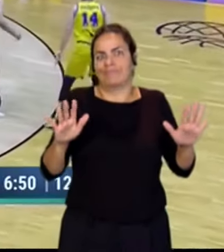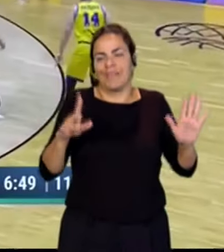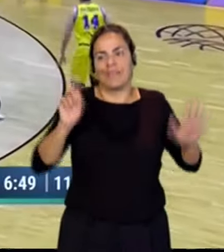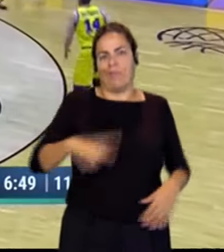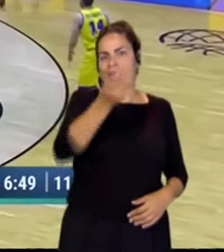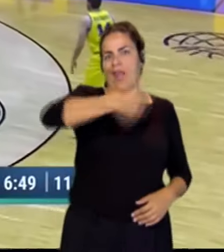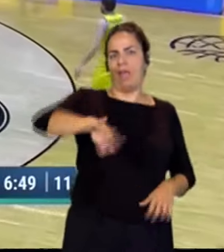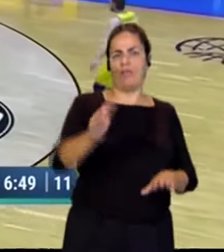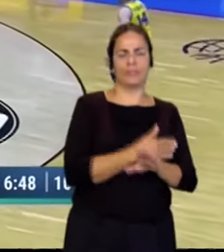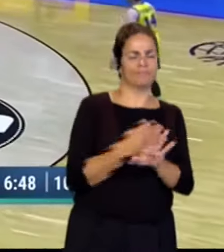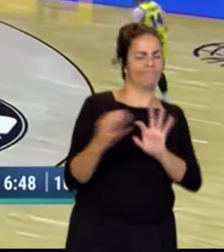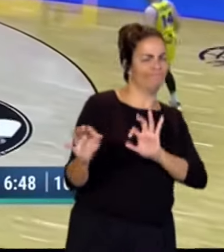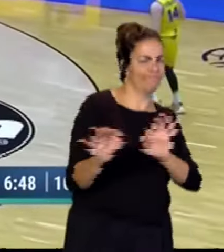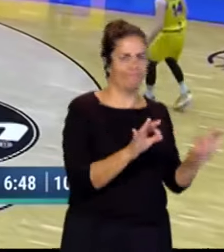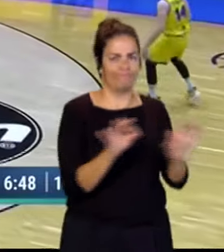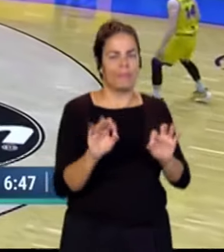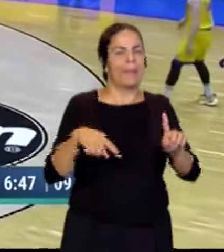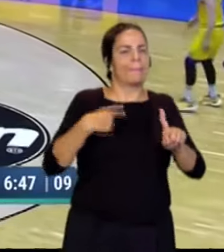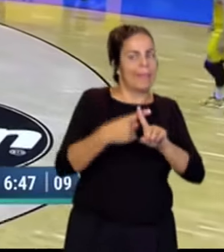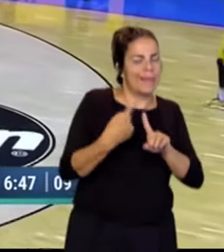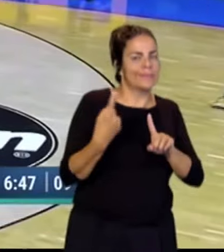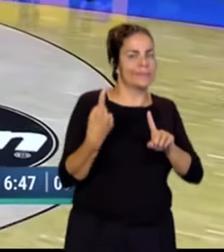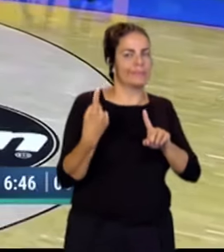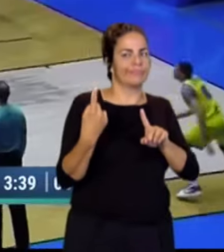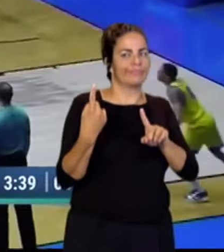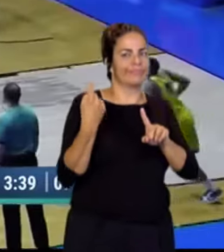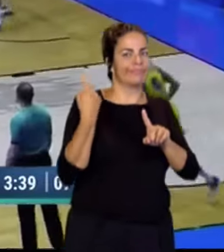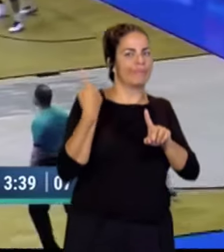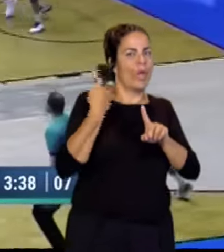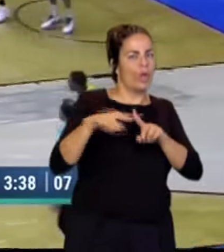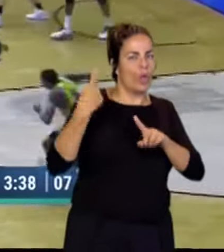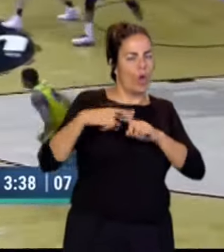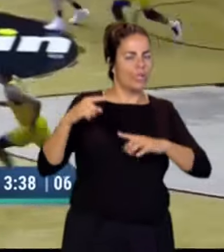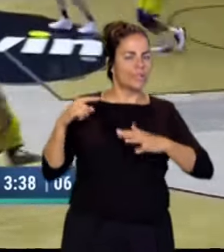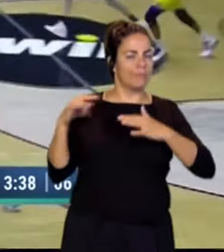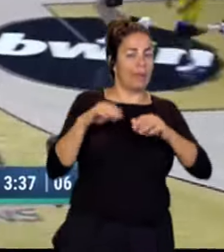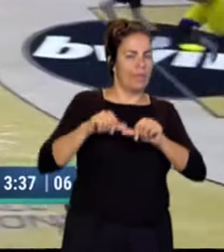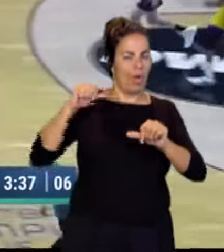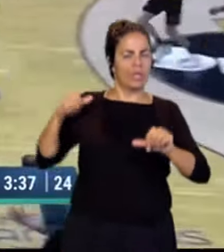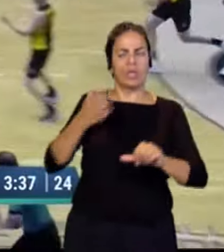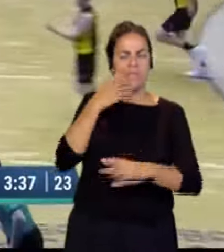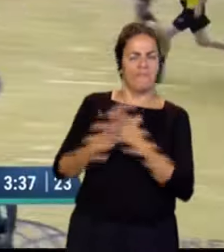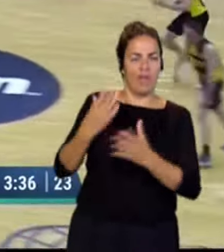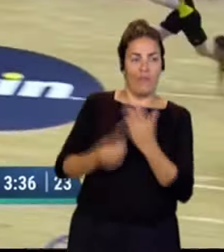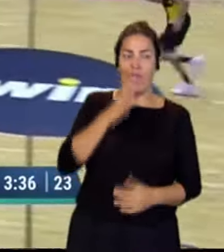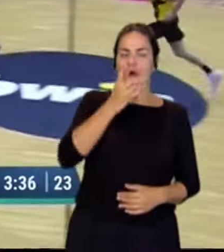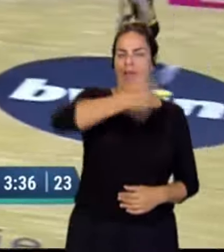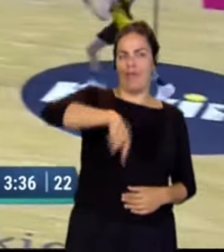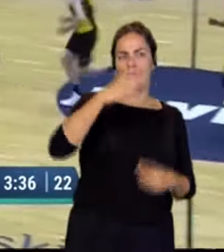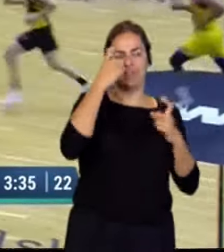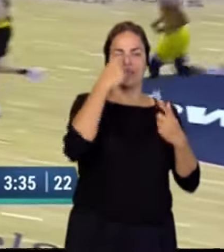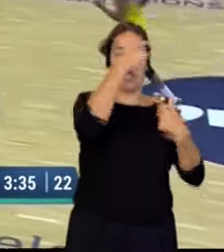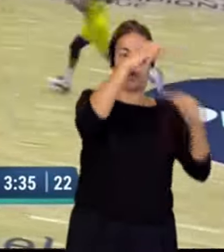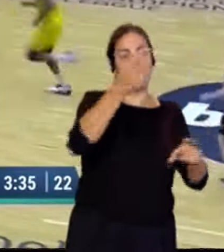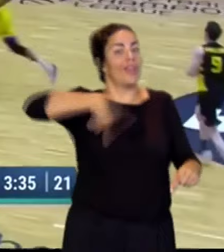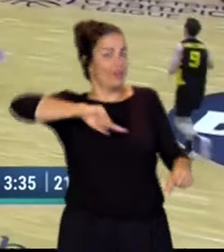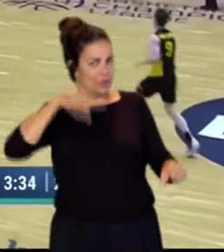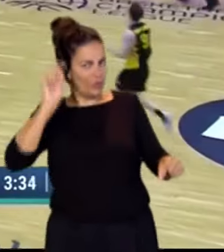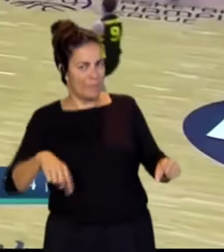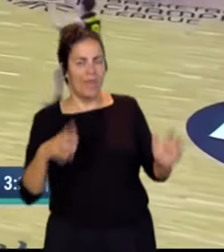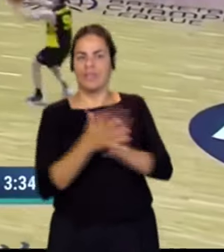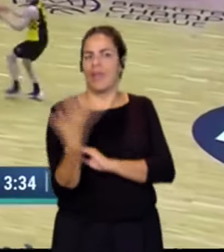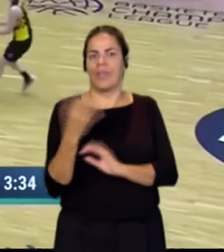preparar bueno intentarán corregir cosas de los partidos que no no les ha ido bien Y nosotros trataremos de hacer lo mismo no y hay que estar preparado para cualquier